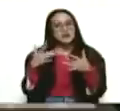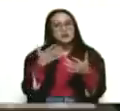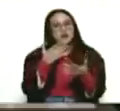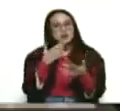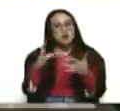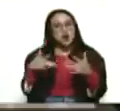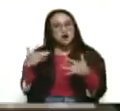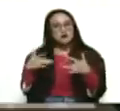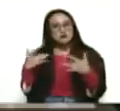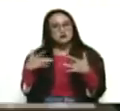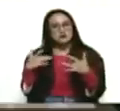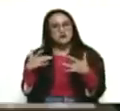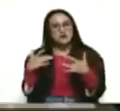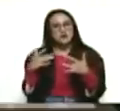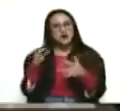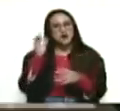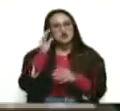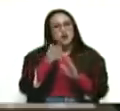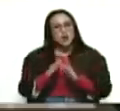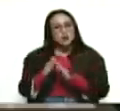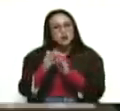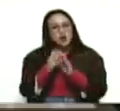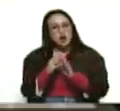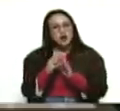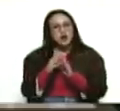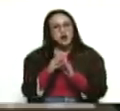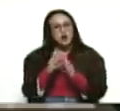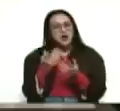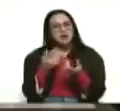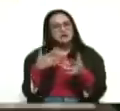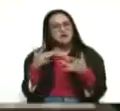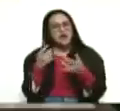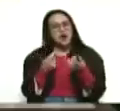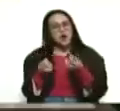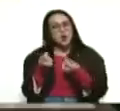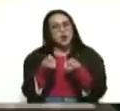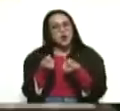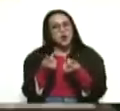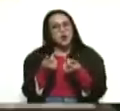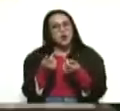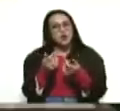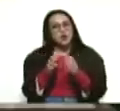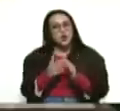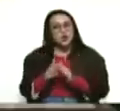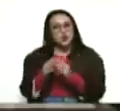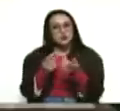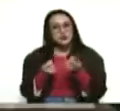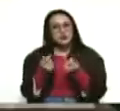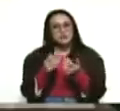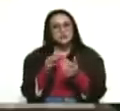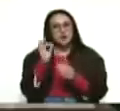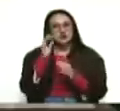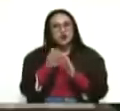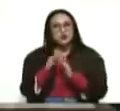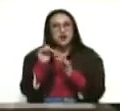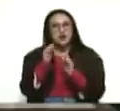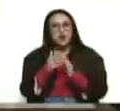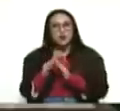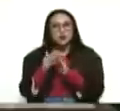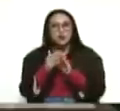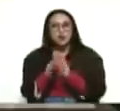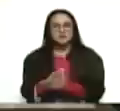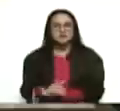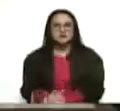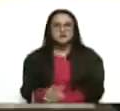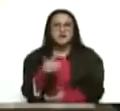las actividades de consejos comunales y comunas, las actividades económicas de consejos comunales y comunas. ¿Algo más?